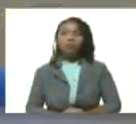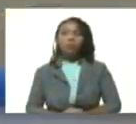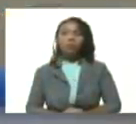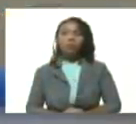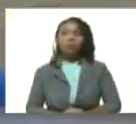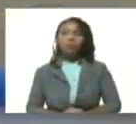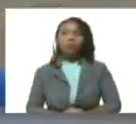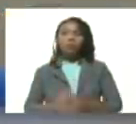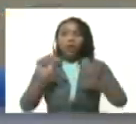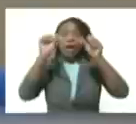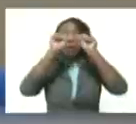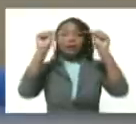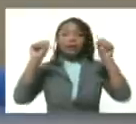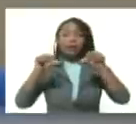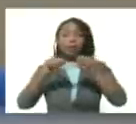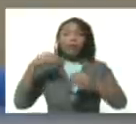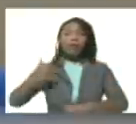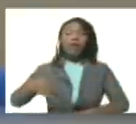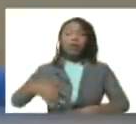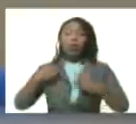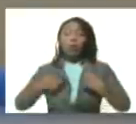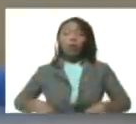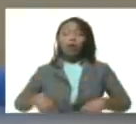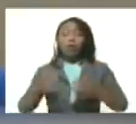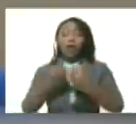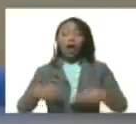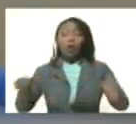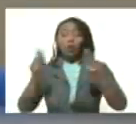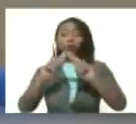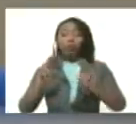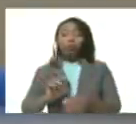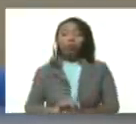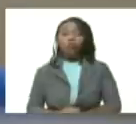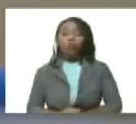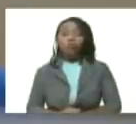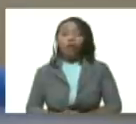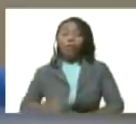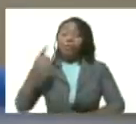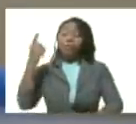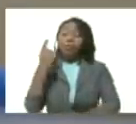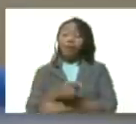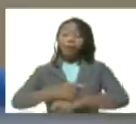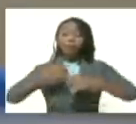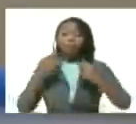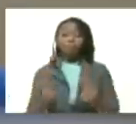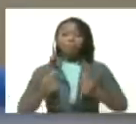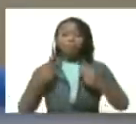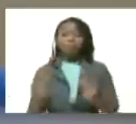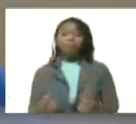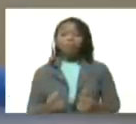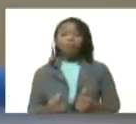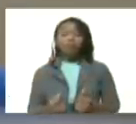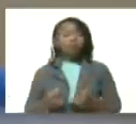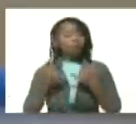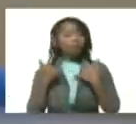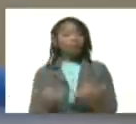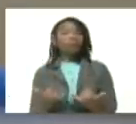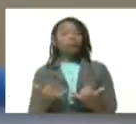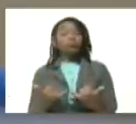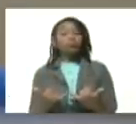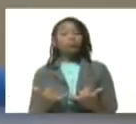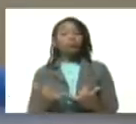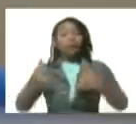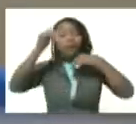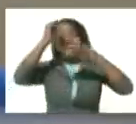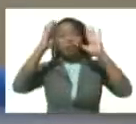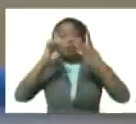El sistema de derechos humanos de las Naciones Unidas debería activarse inmediatamente para